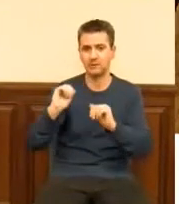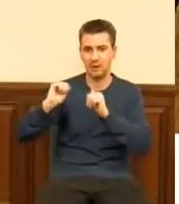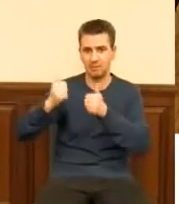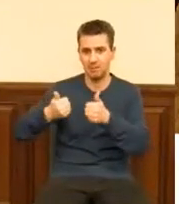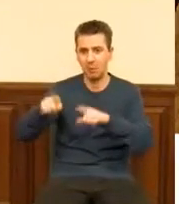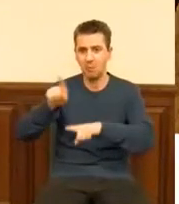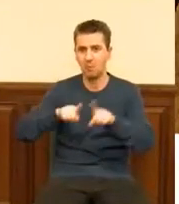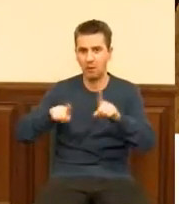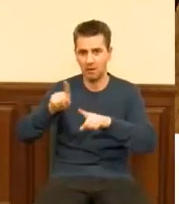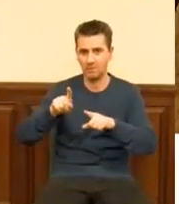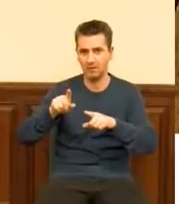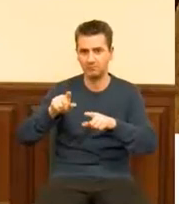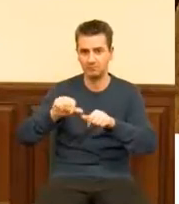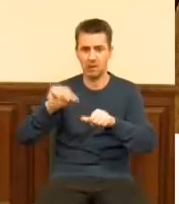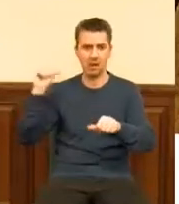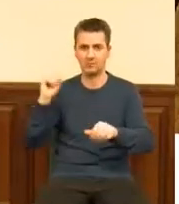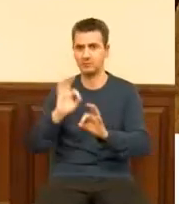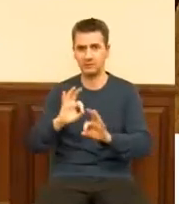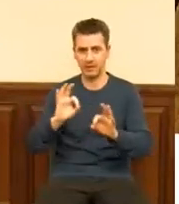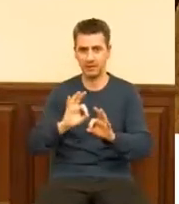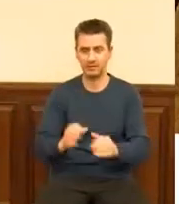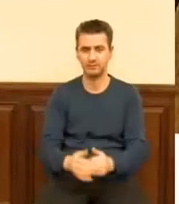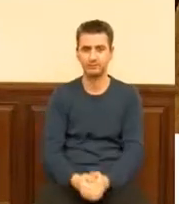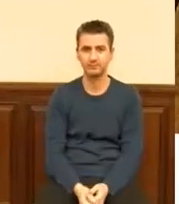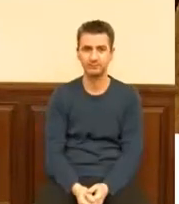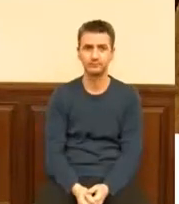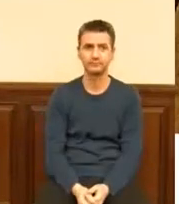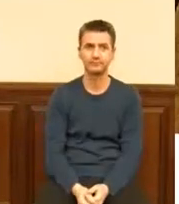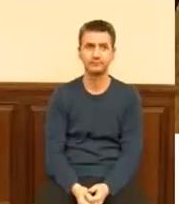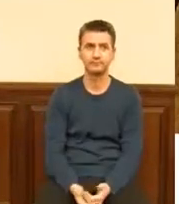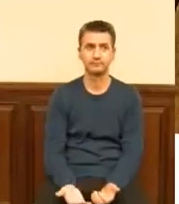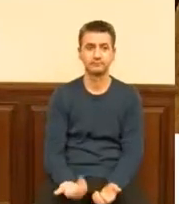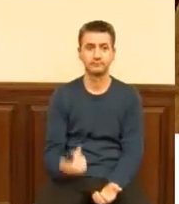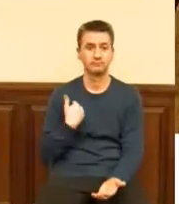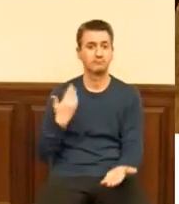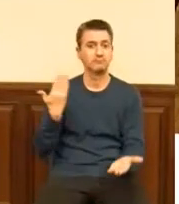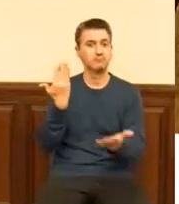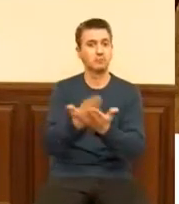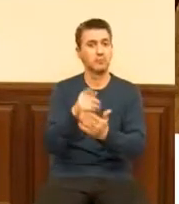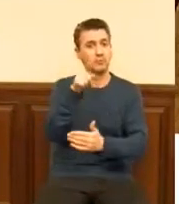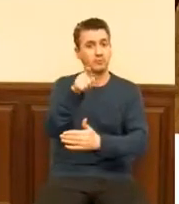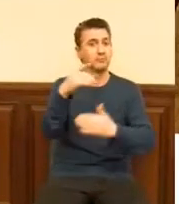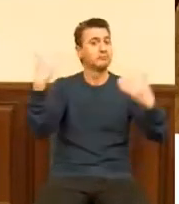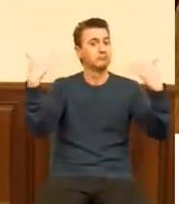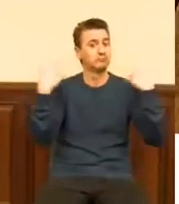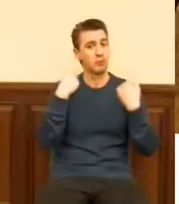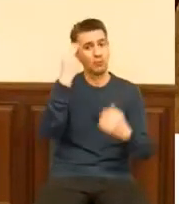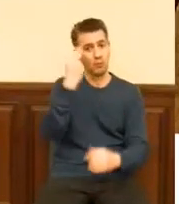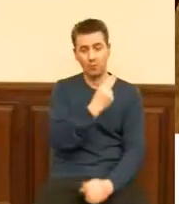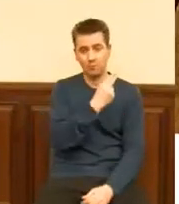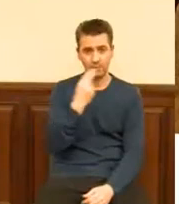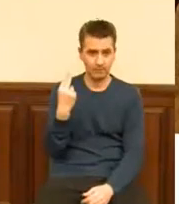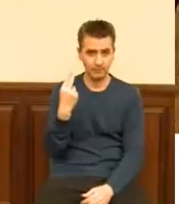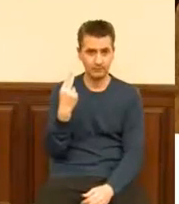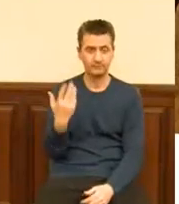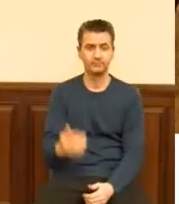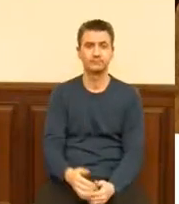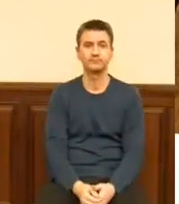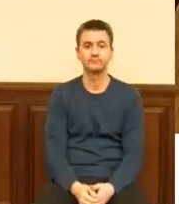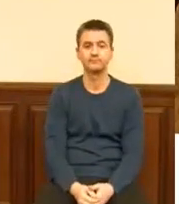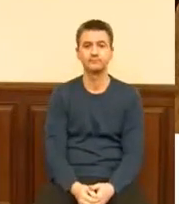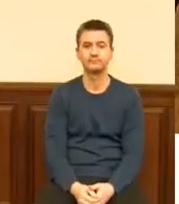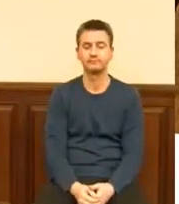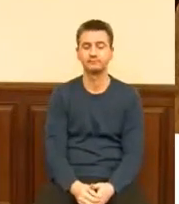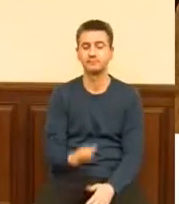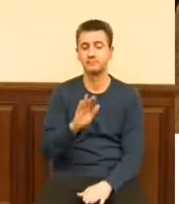Entonces, pues apelo al compromiso que tiene usted, señora Pose, como alcaldesa, con todos los mostoleños, para que el equipo